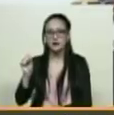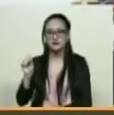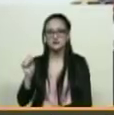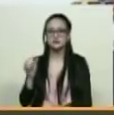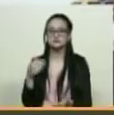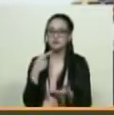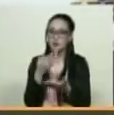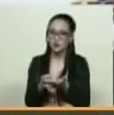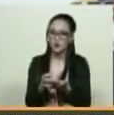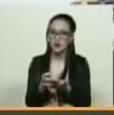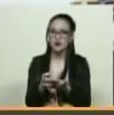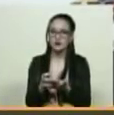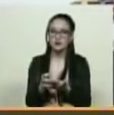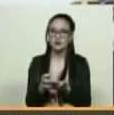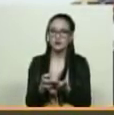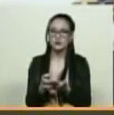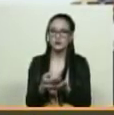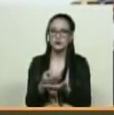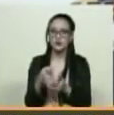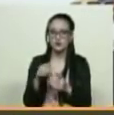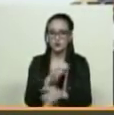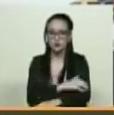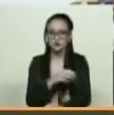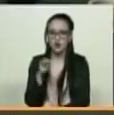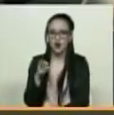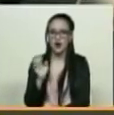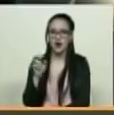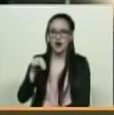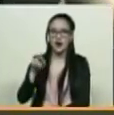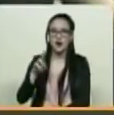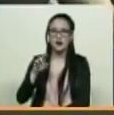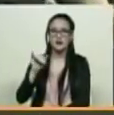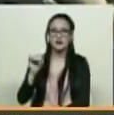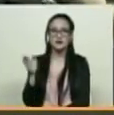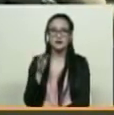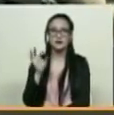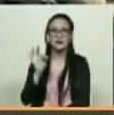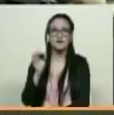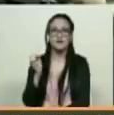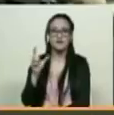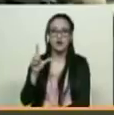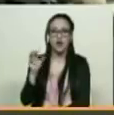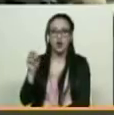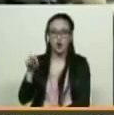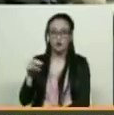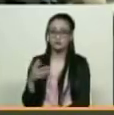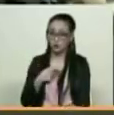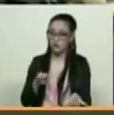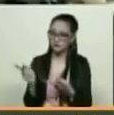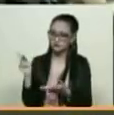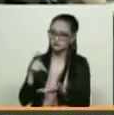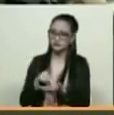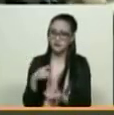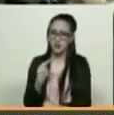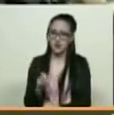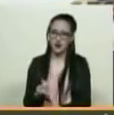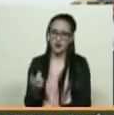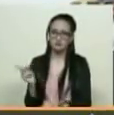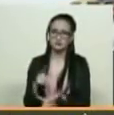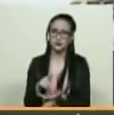Henry Falcón, también está invitado y convocado para que asista mañana a este